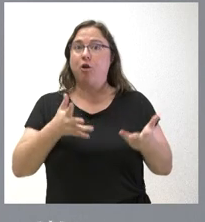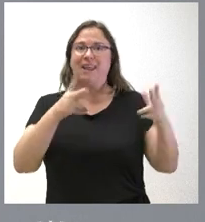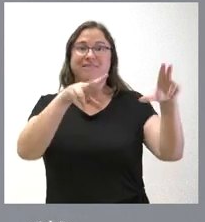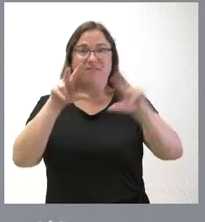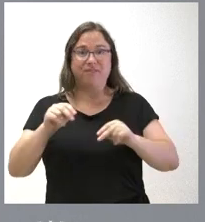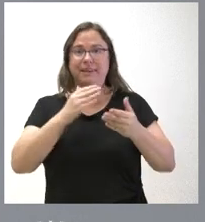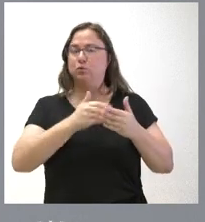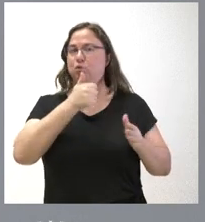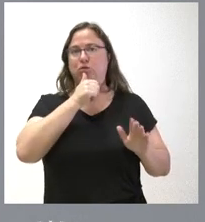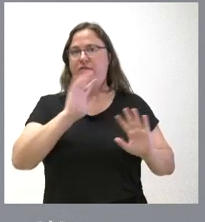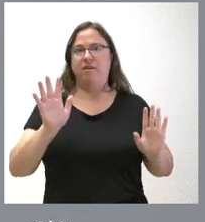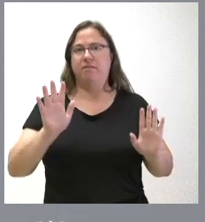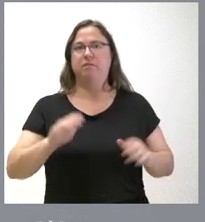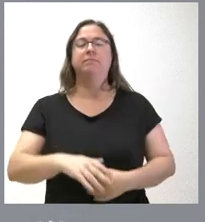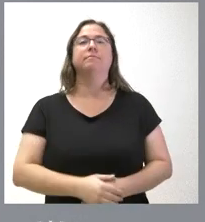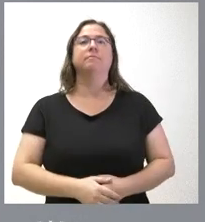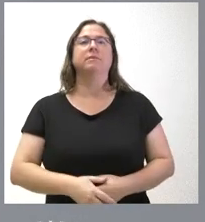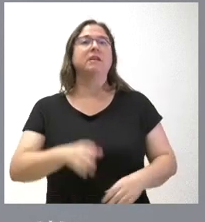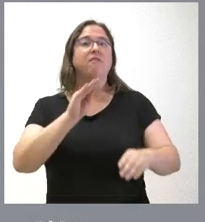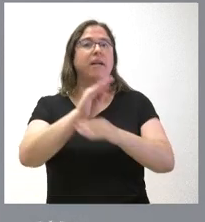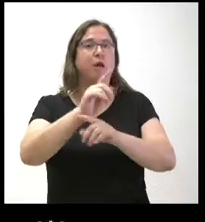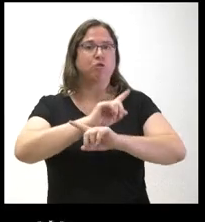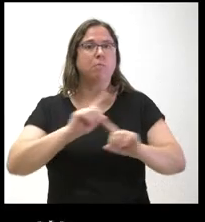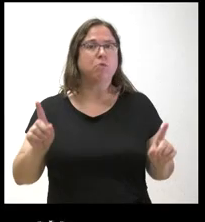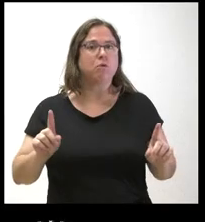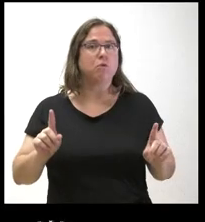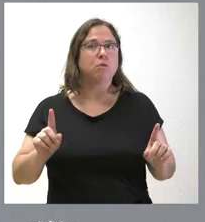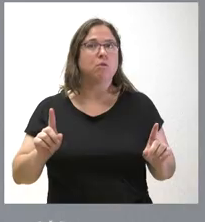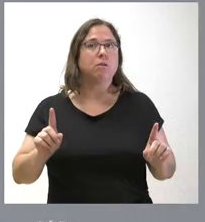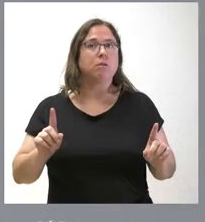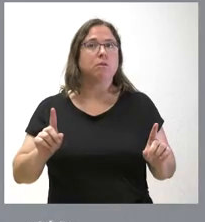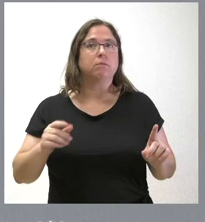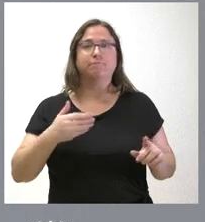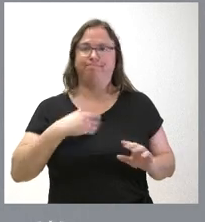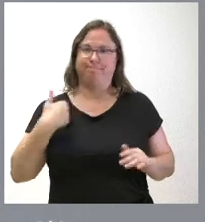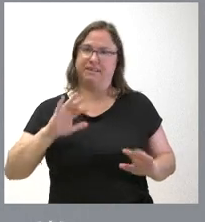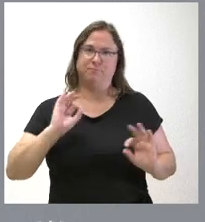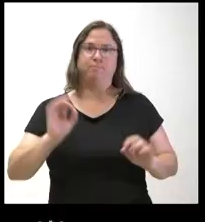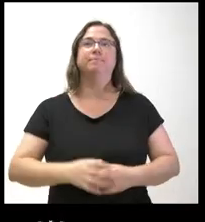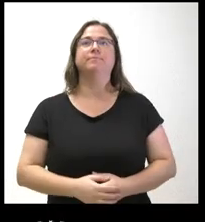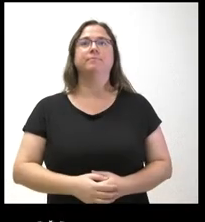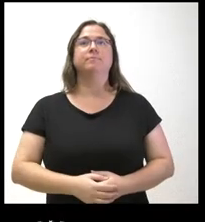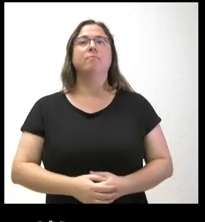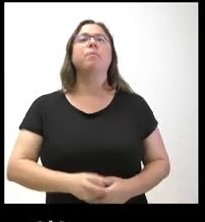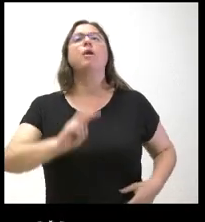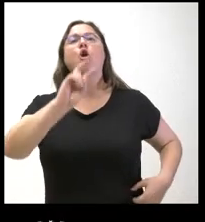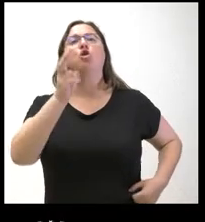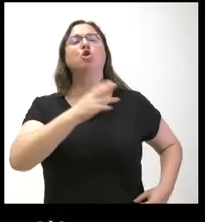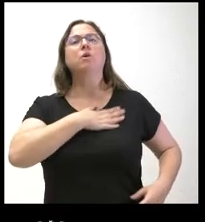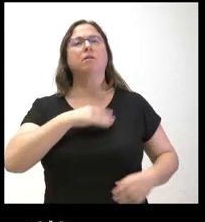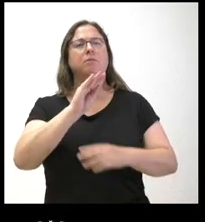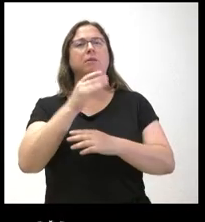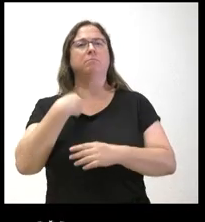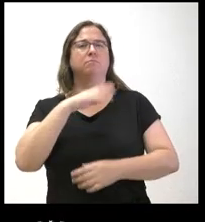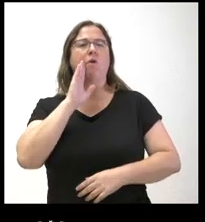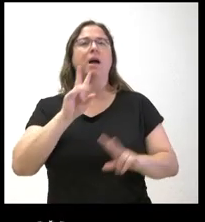ningún estudio en este ámbito ni se ha financiado tampoco ningún estudio vale Y por otra parte quería preguntar volviendo